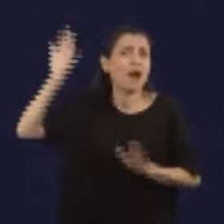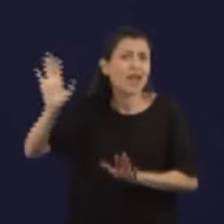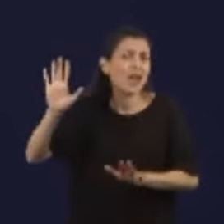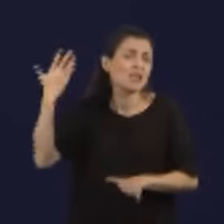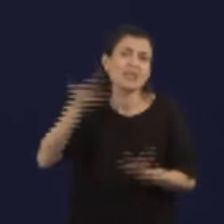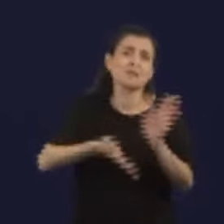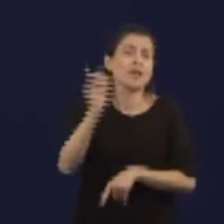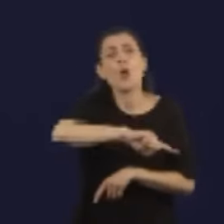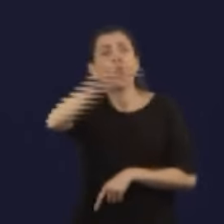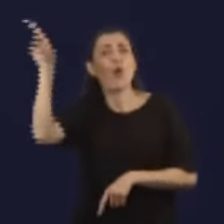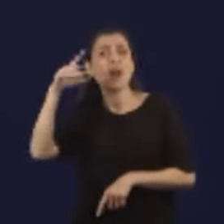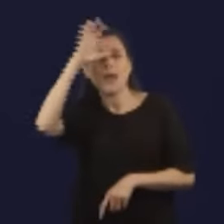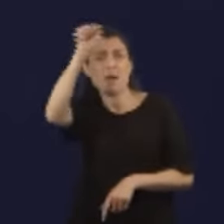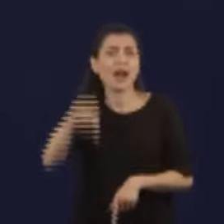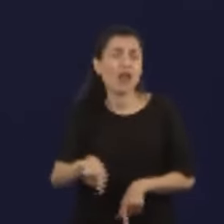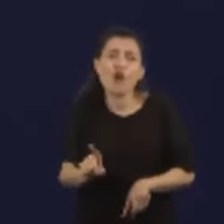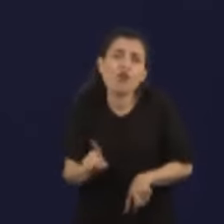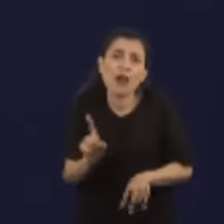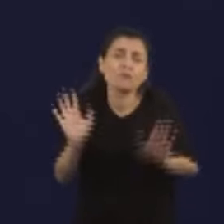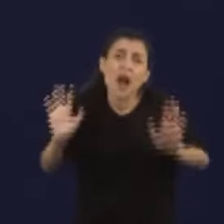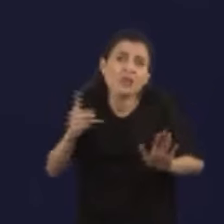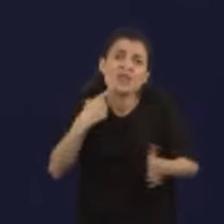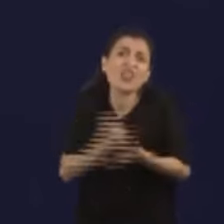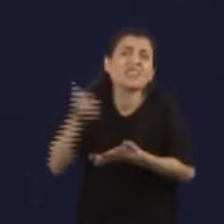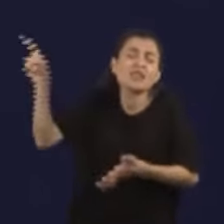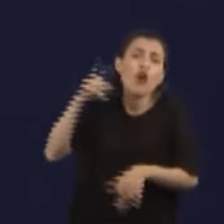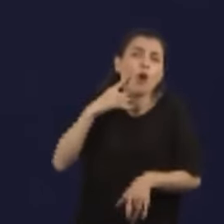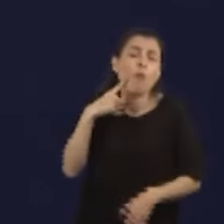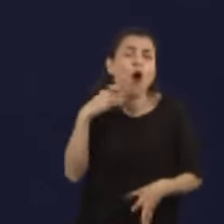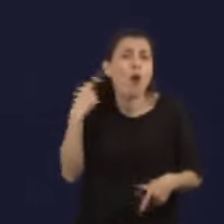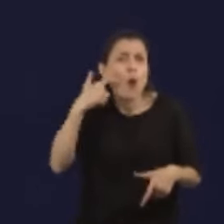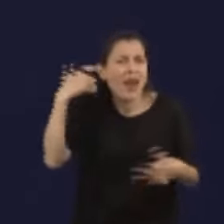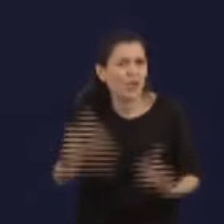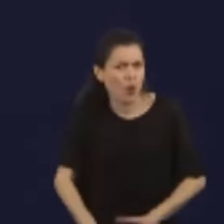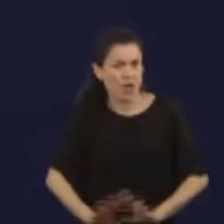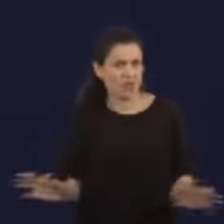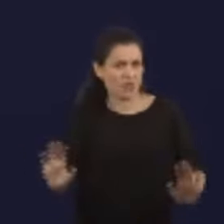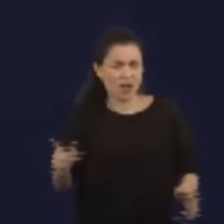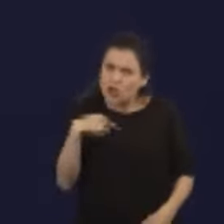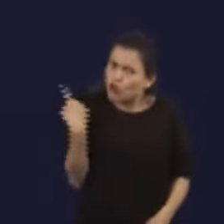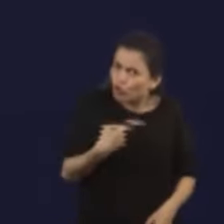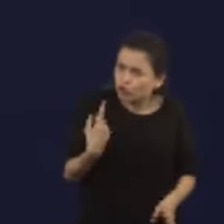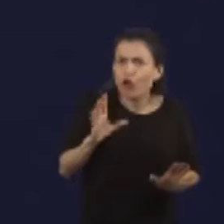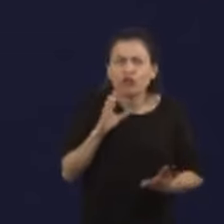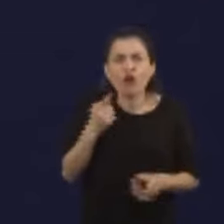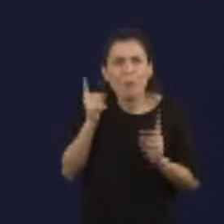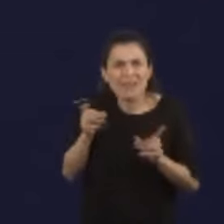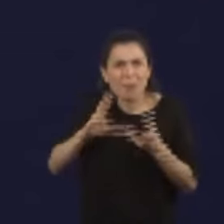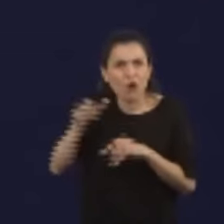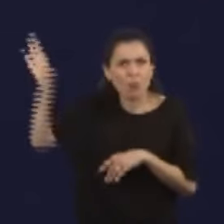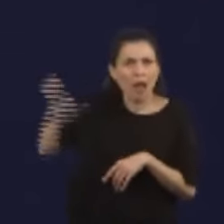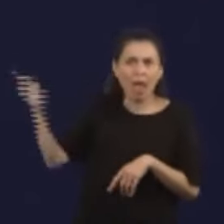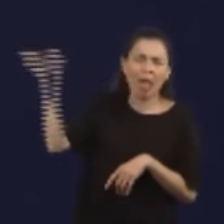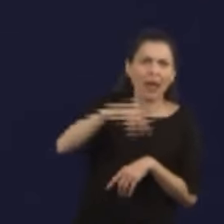los españoles en la Argentina nos parece tal vez que raya el papelón pero de hecho nosotros no vamos a retirar a nuestro embajador de